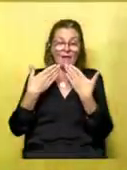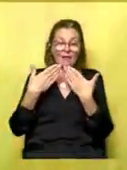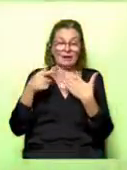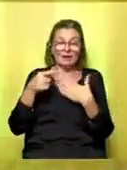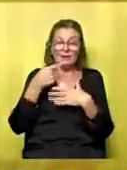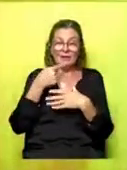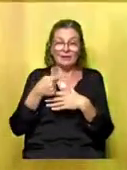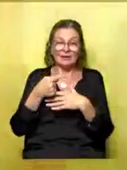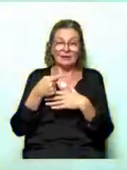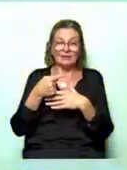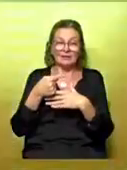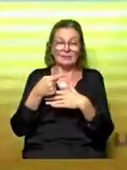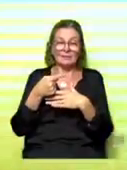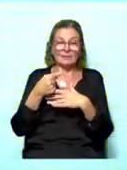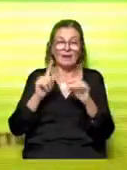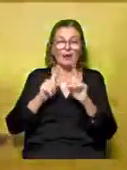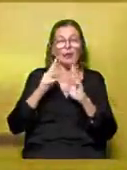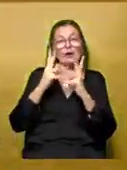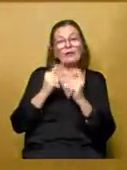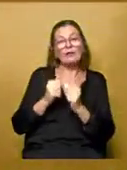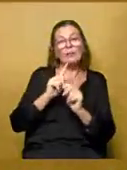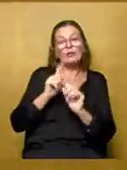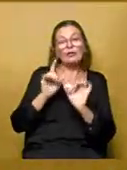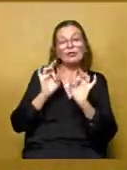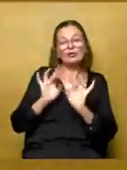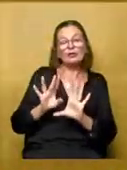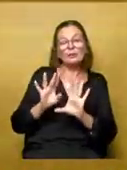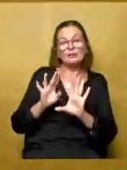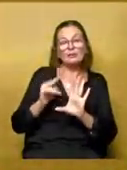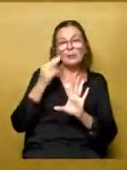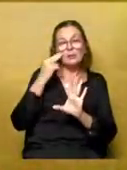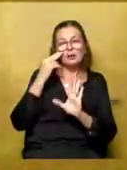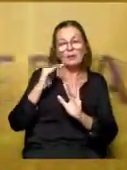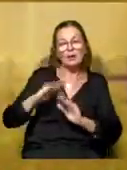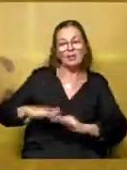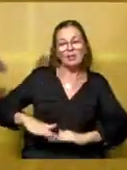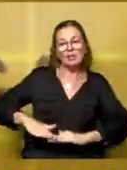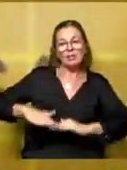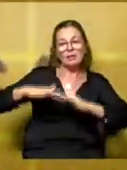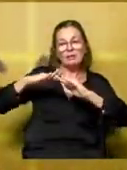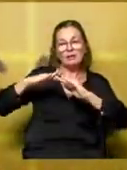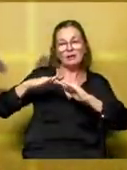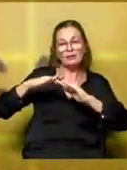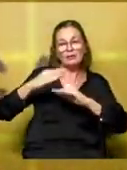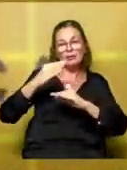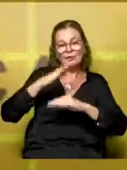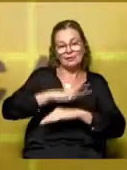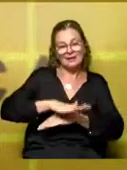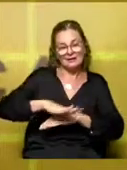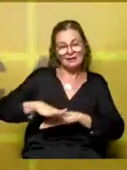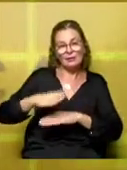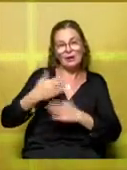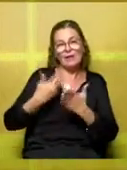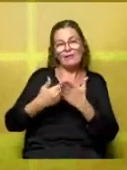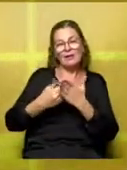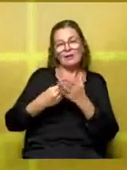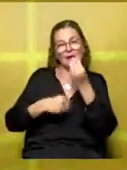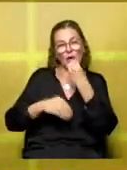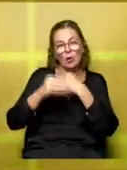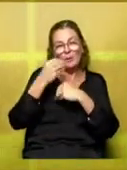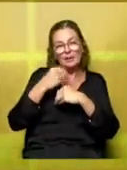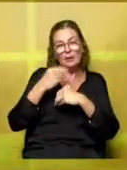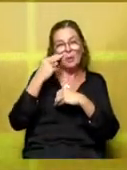sostiene es que de alguna manera no solo impacta en el desarrollo infantil, obviamente, la inseguridad alimentaria, sino